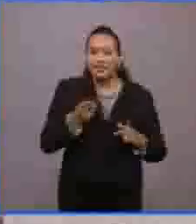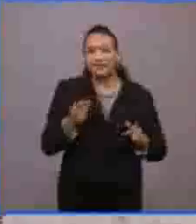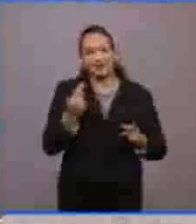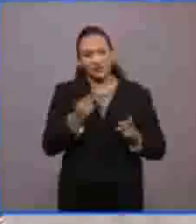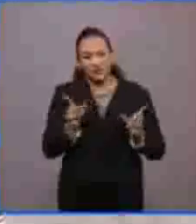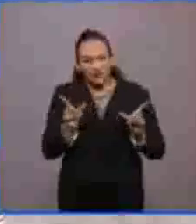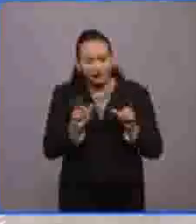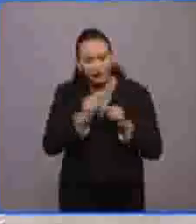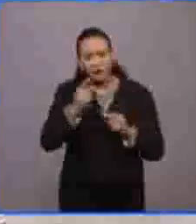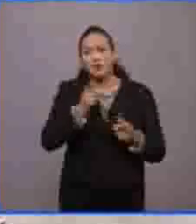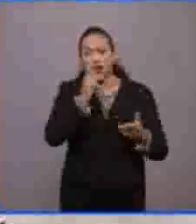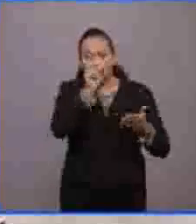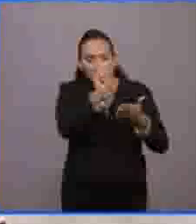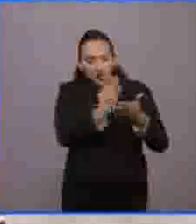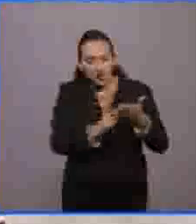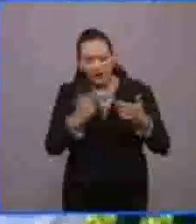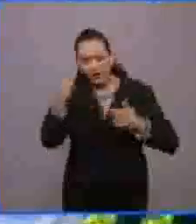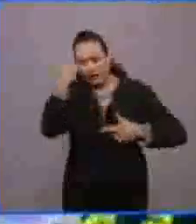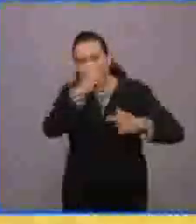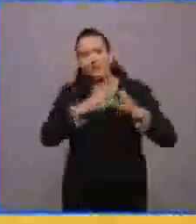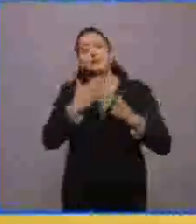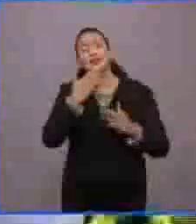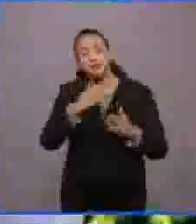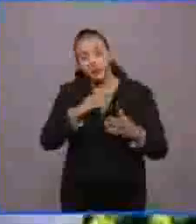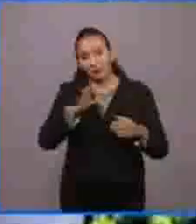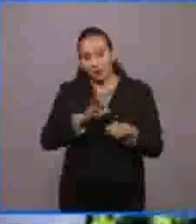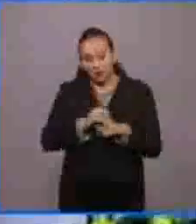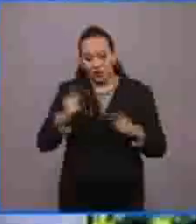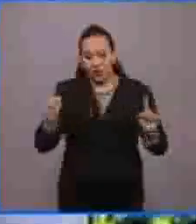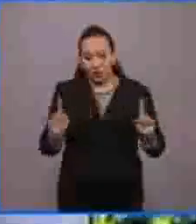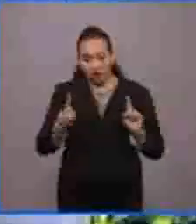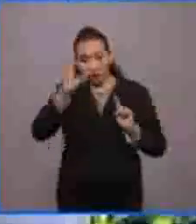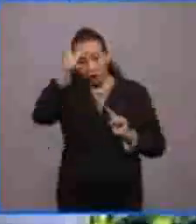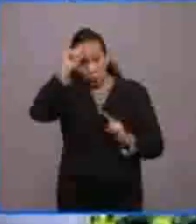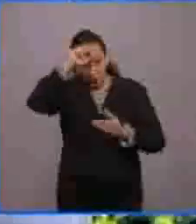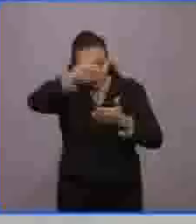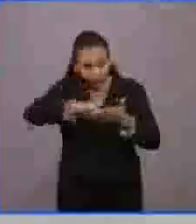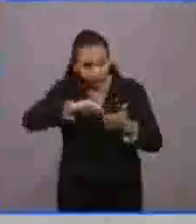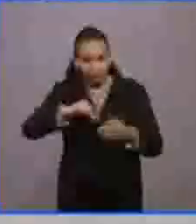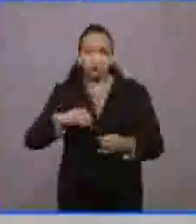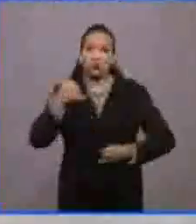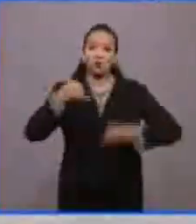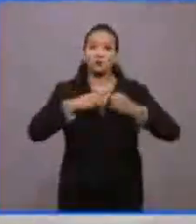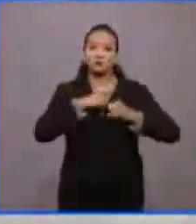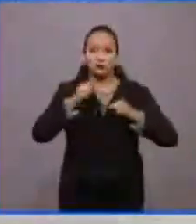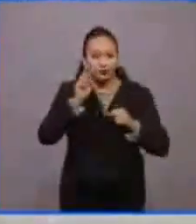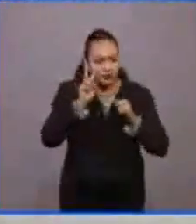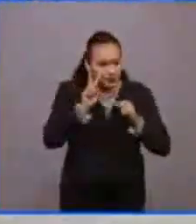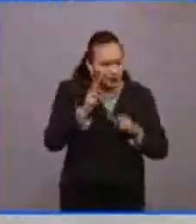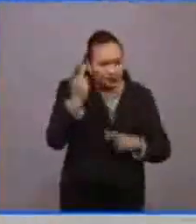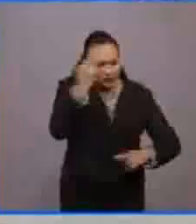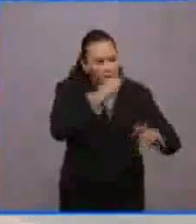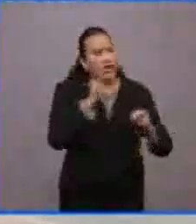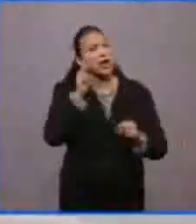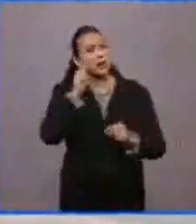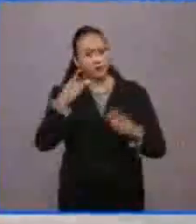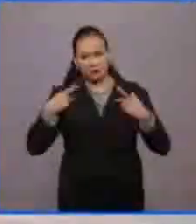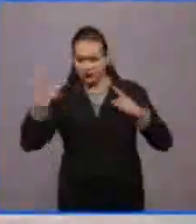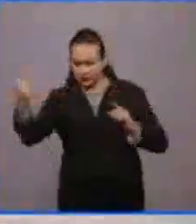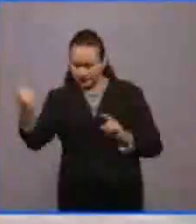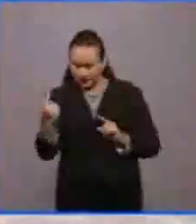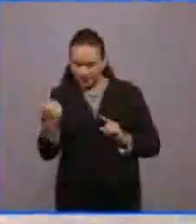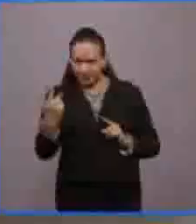el reconocimiento como sentencia ejecutoria de ese convenio, la persona juzgadora debe corroborar que la verdadera intención del